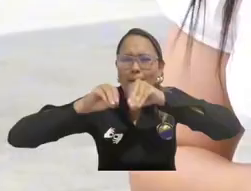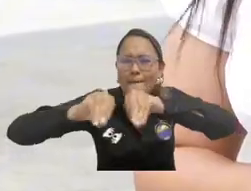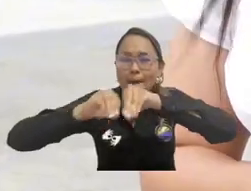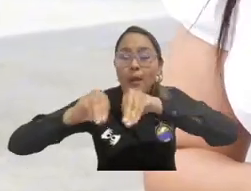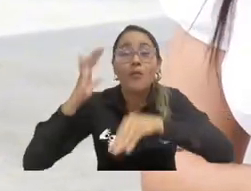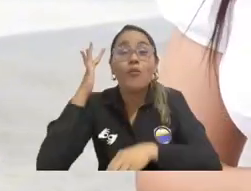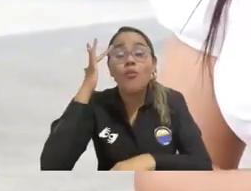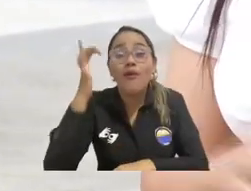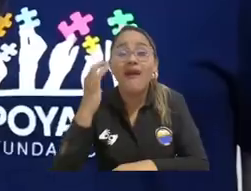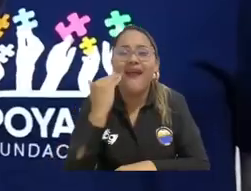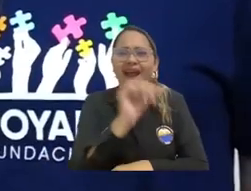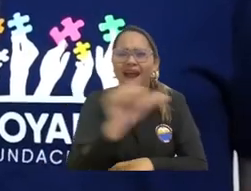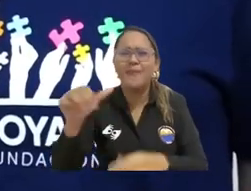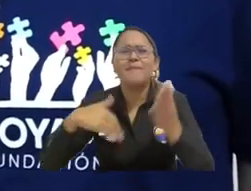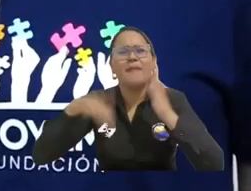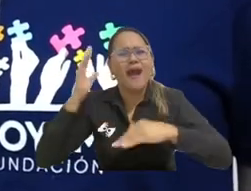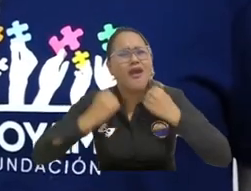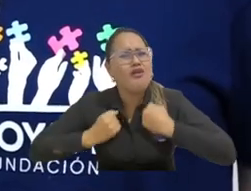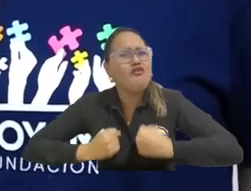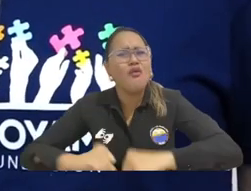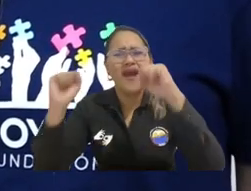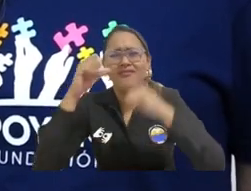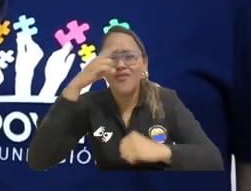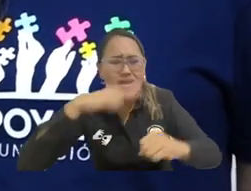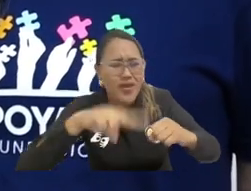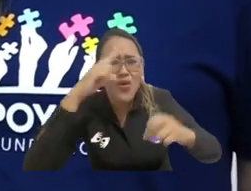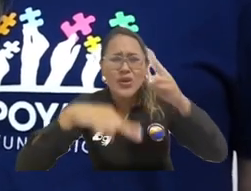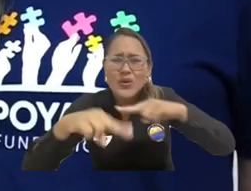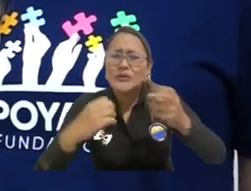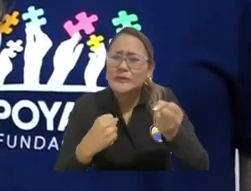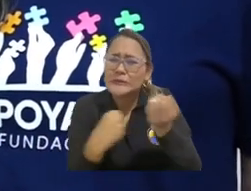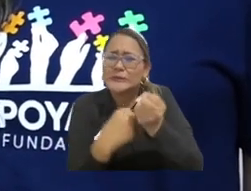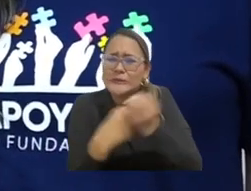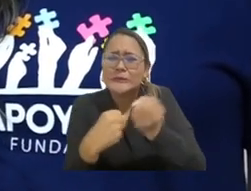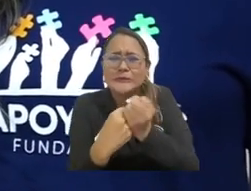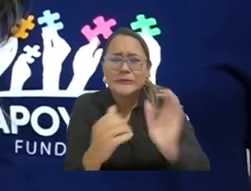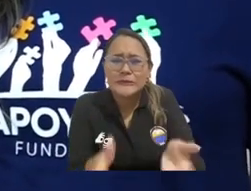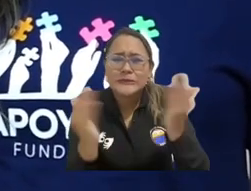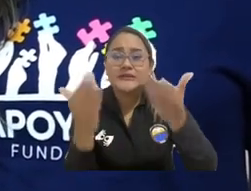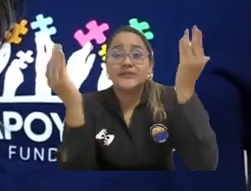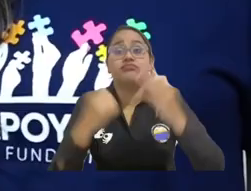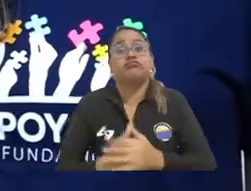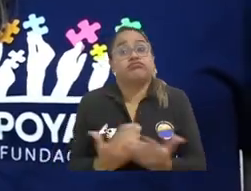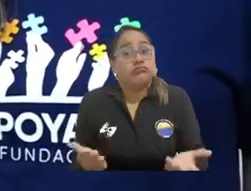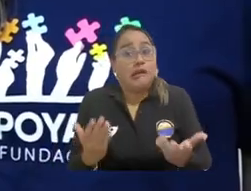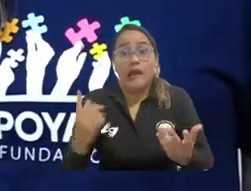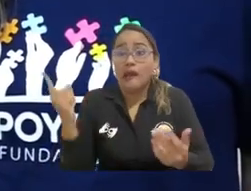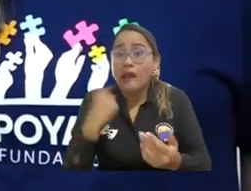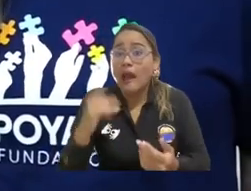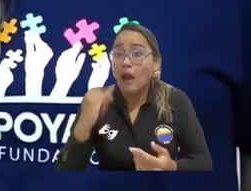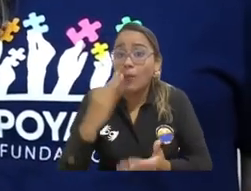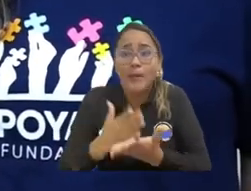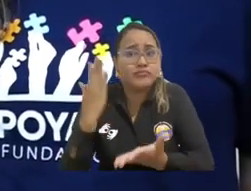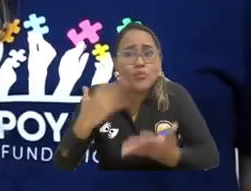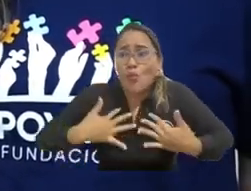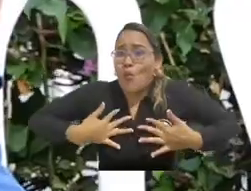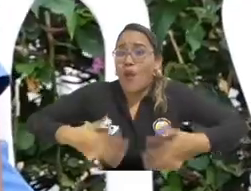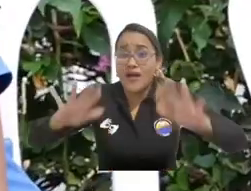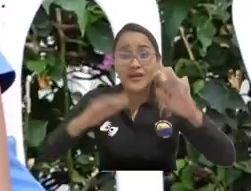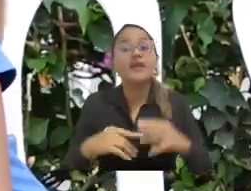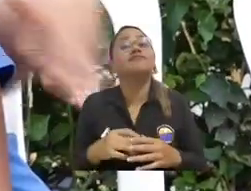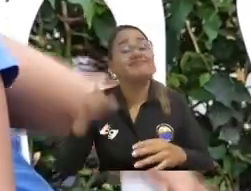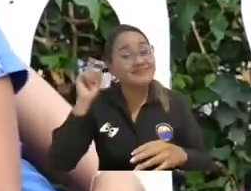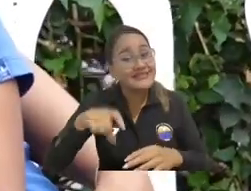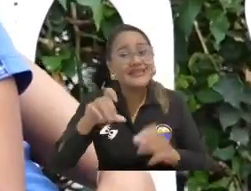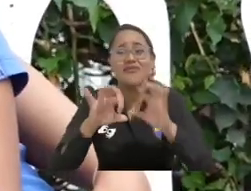cualificación de estas mujeres que entregan su vida para tratar de cuidar y sacar adelante a sus niños en medio de una condición que puede tocarle a cualquiera y que demanda